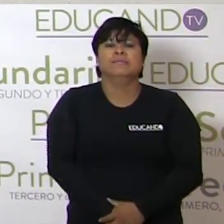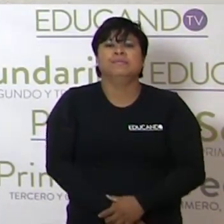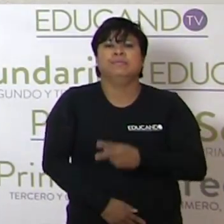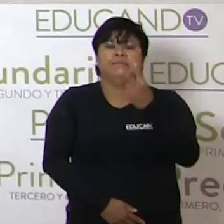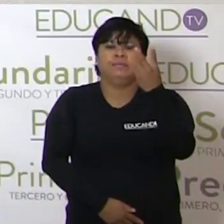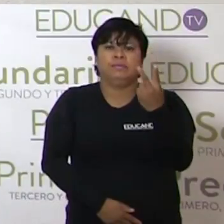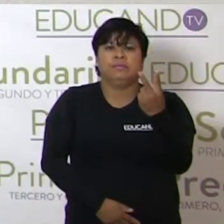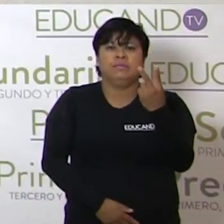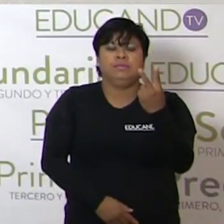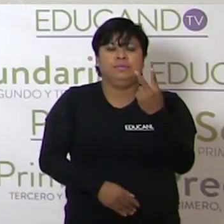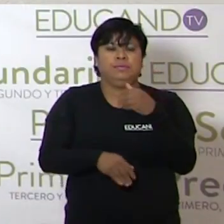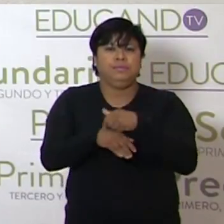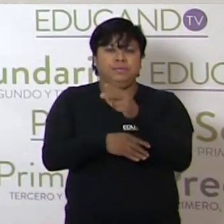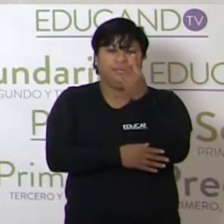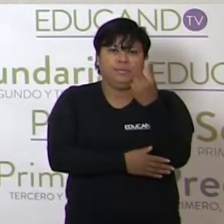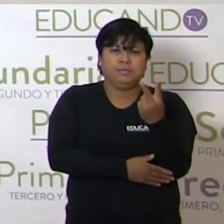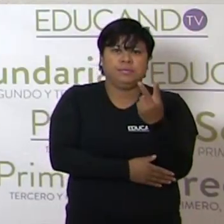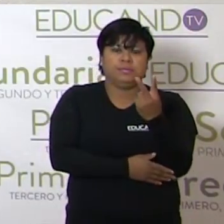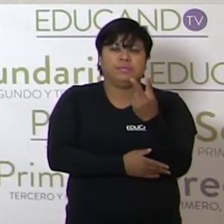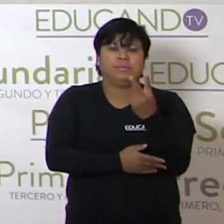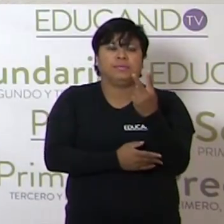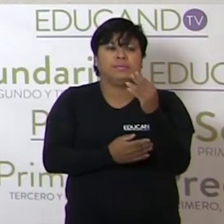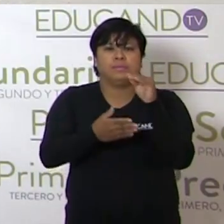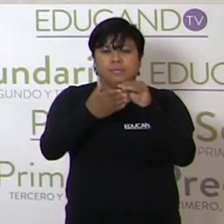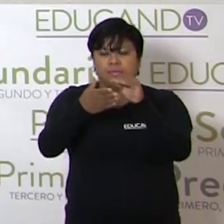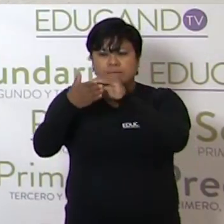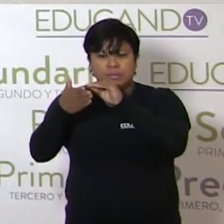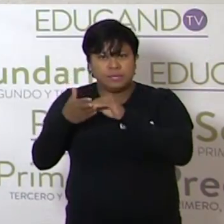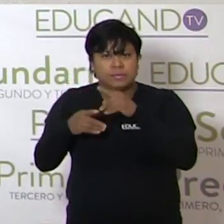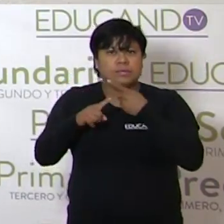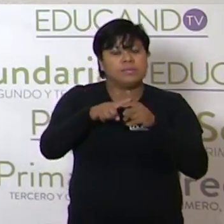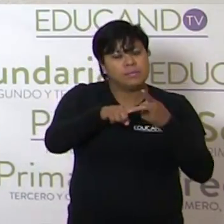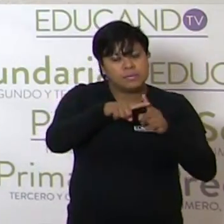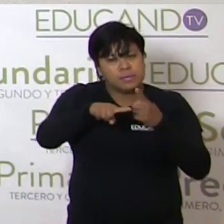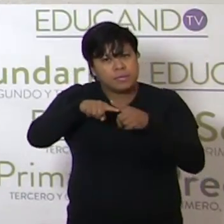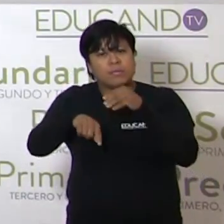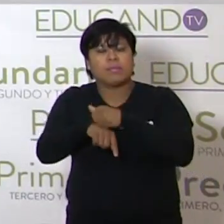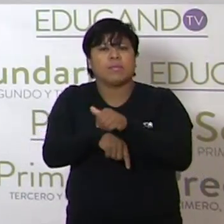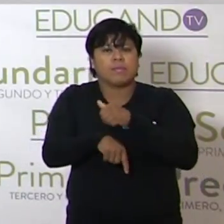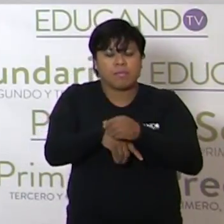2, tenemos otro 2, vamos a poner acá unos números que ya tengo.